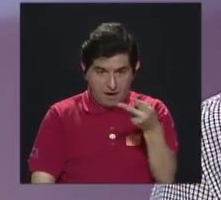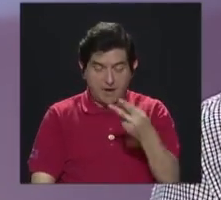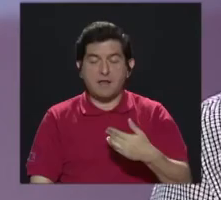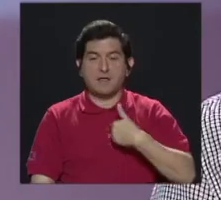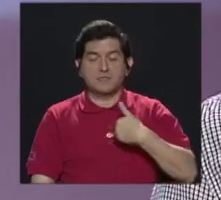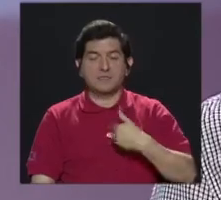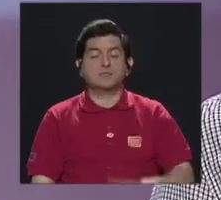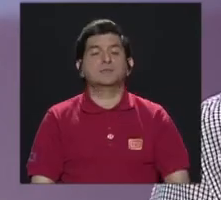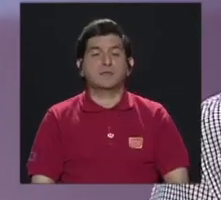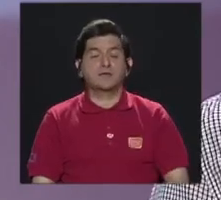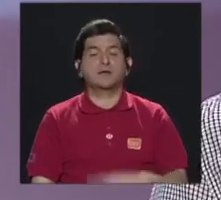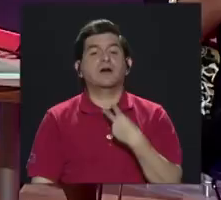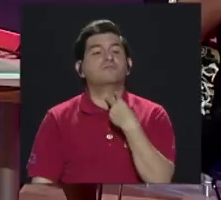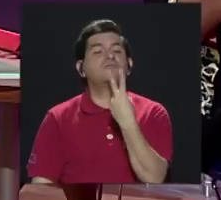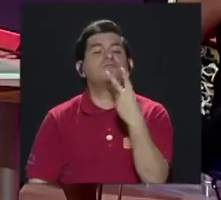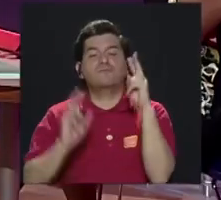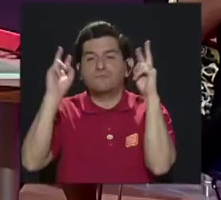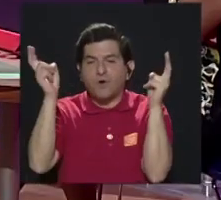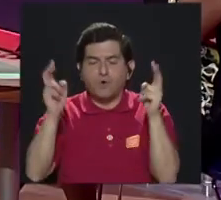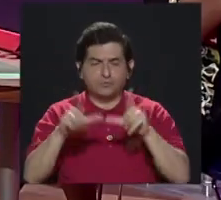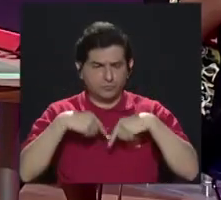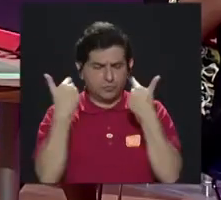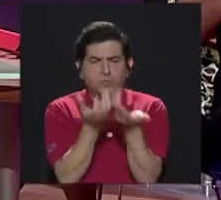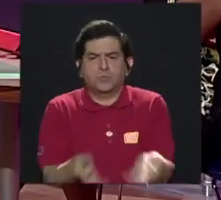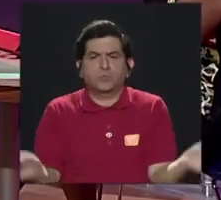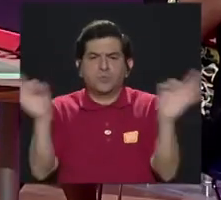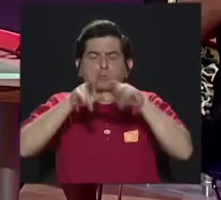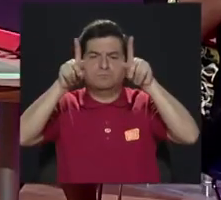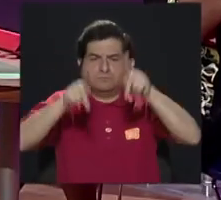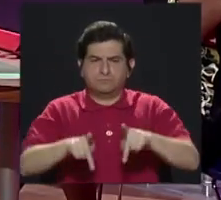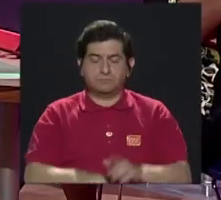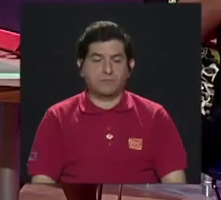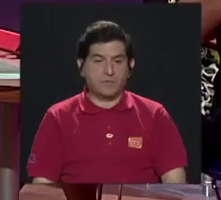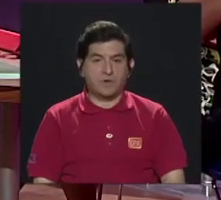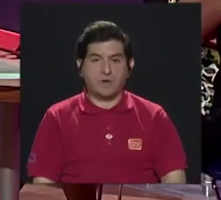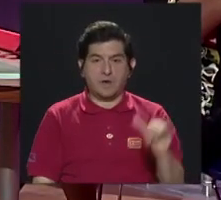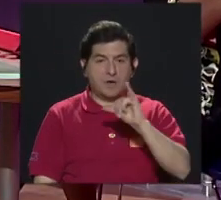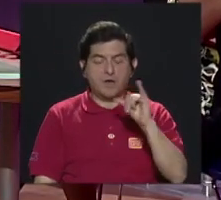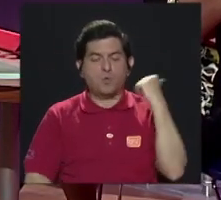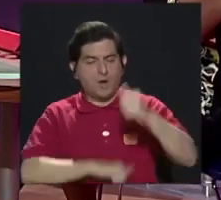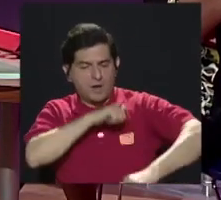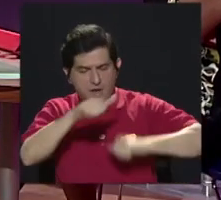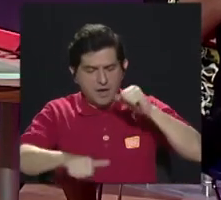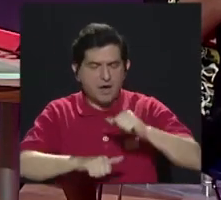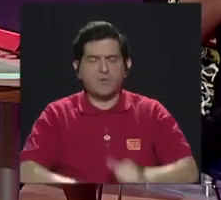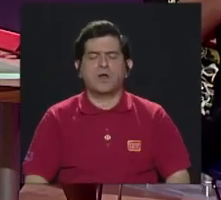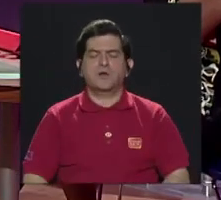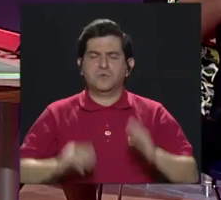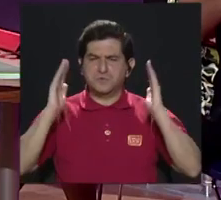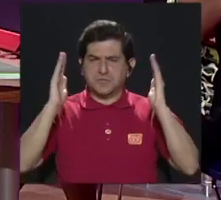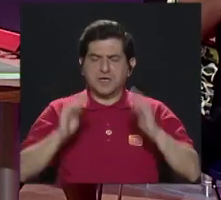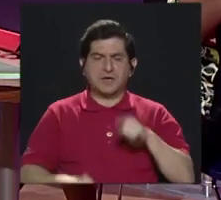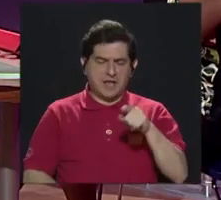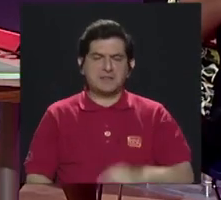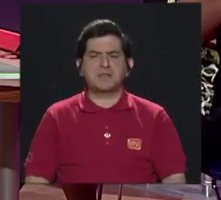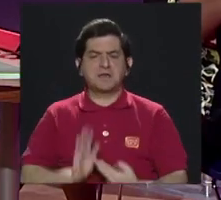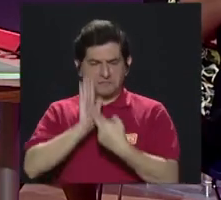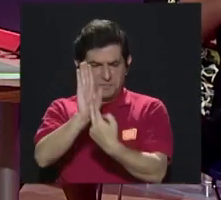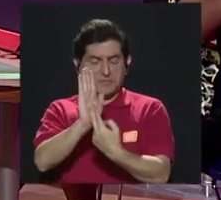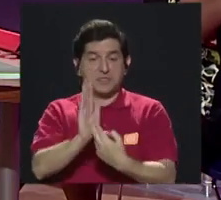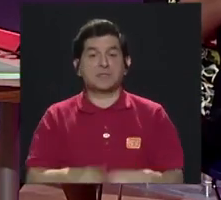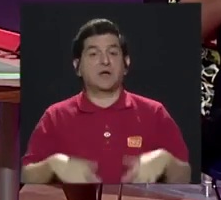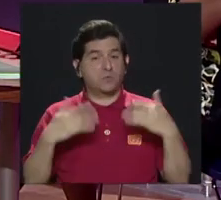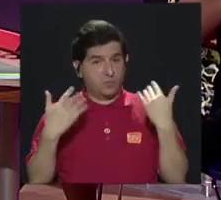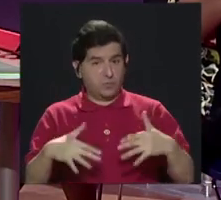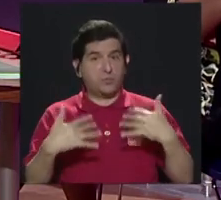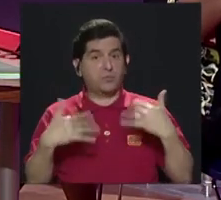voz de un gran conjunto de personas. Ellas son como la cara de una lucha muy grande. Son muy valientes también, porque les ha